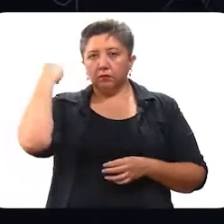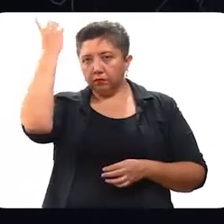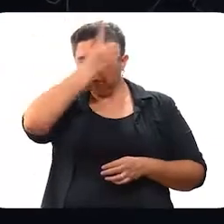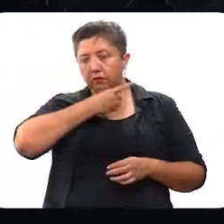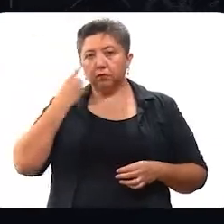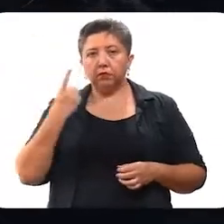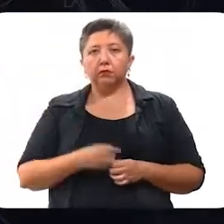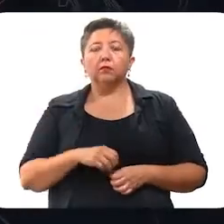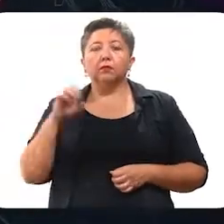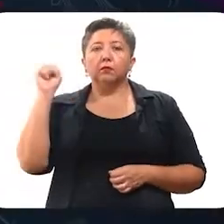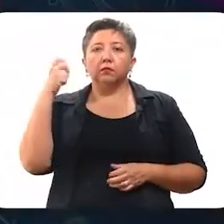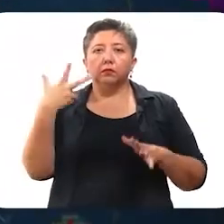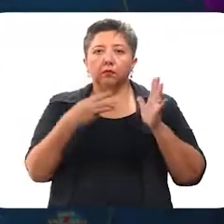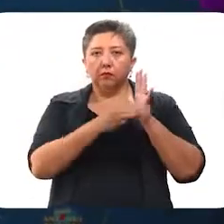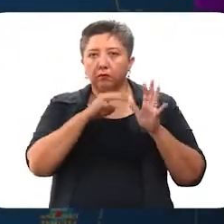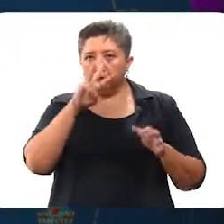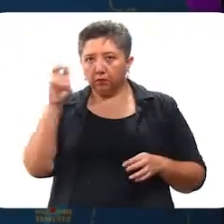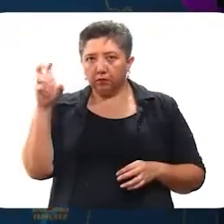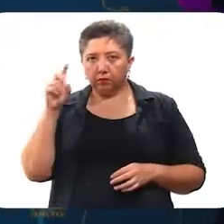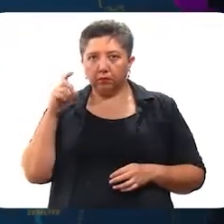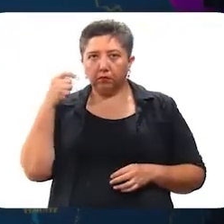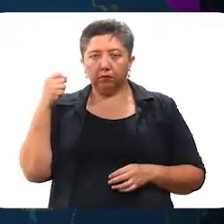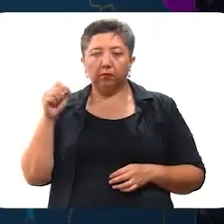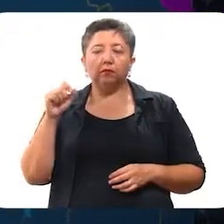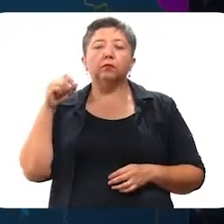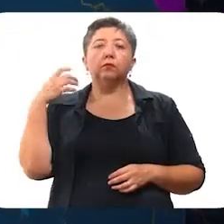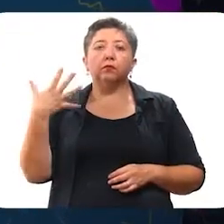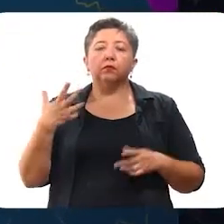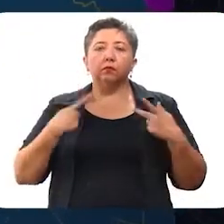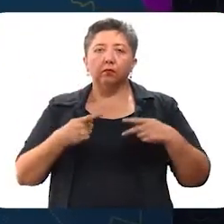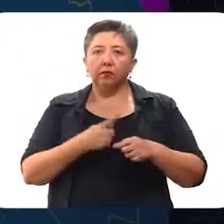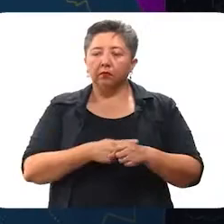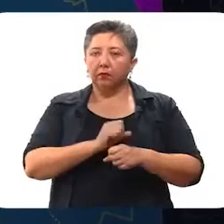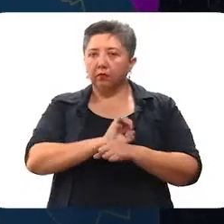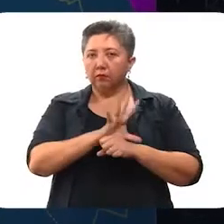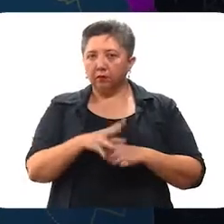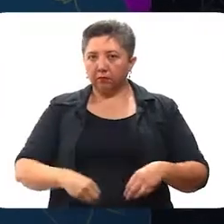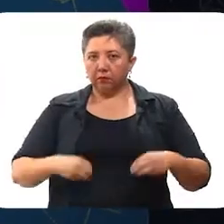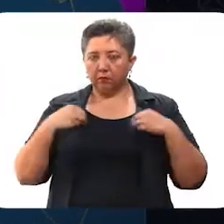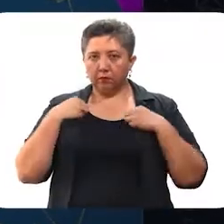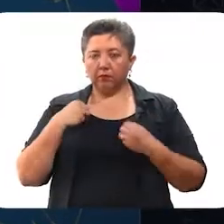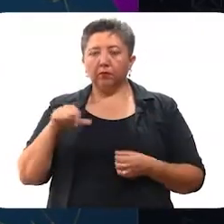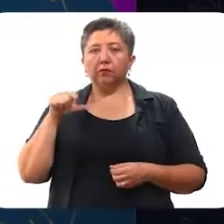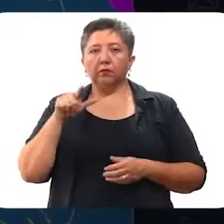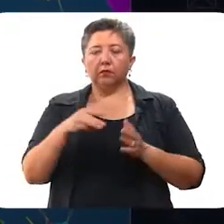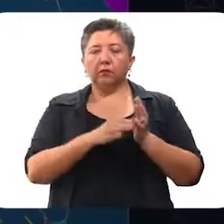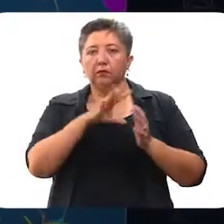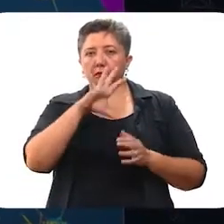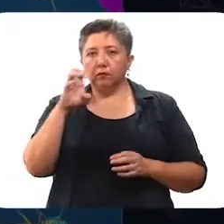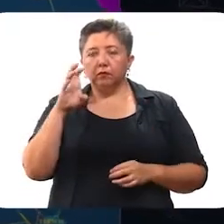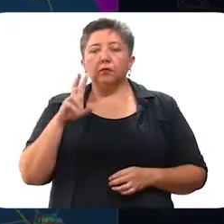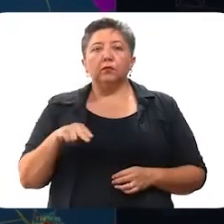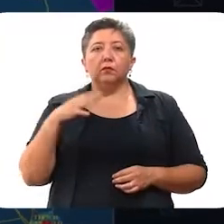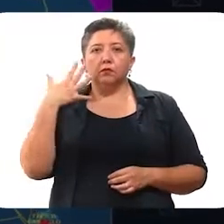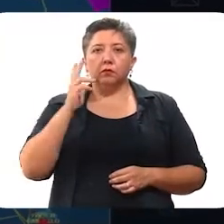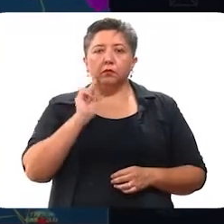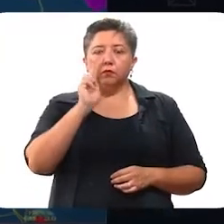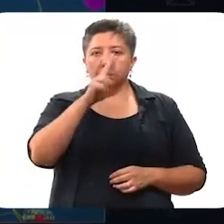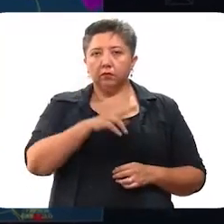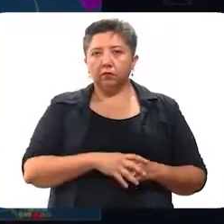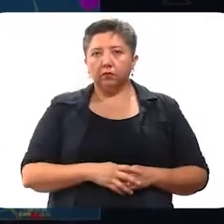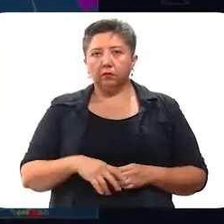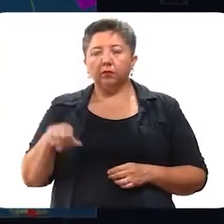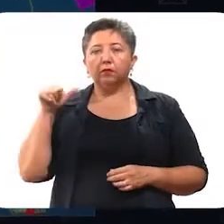se han diagnosticado 68.325 personas contagiadas de coronavirus que viven 17.585 en la zona